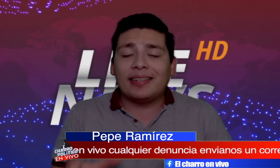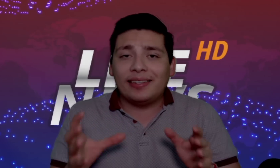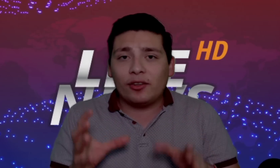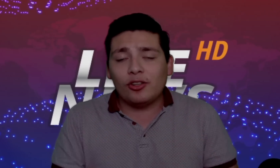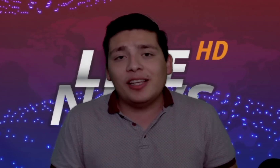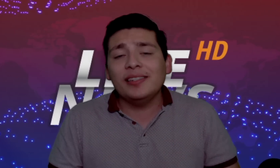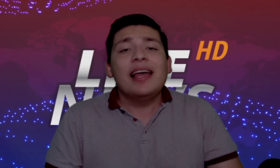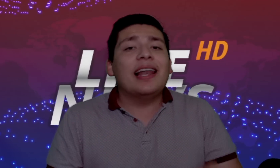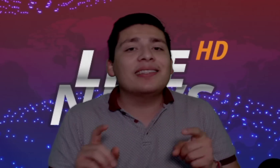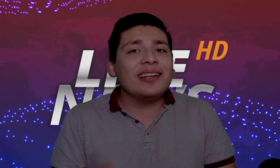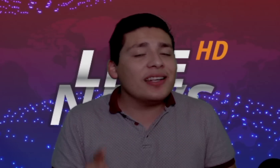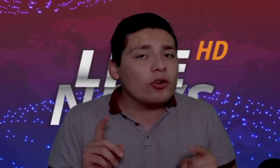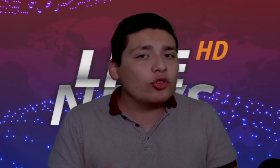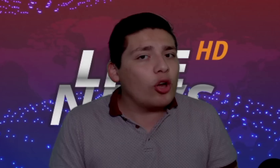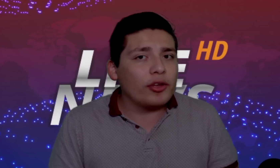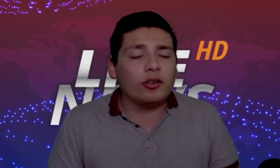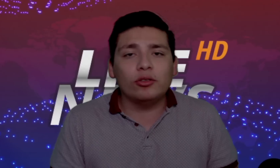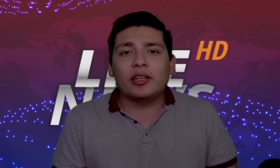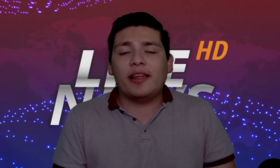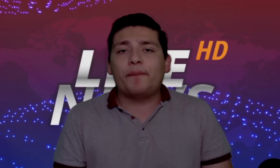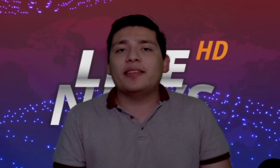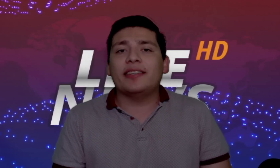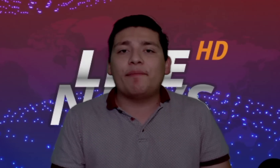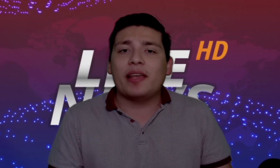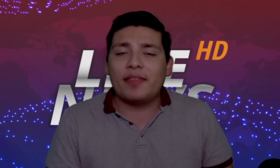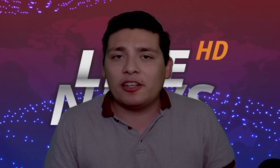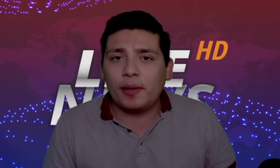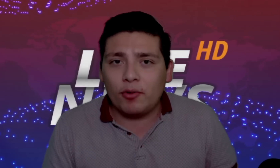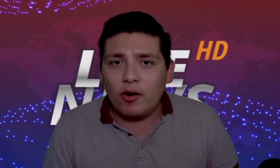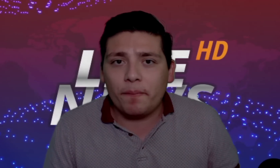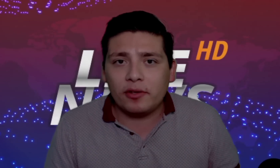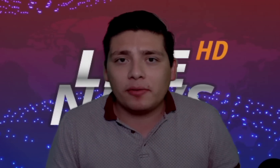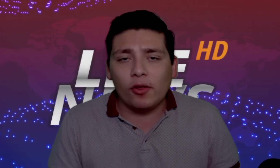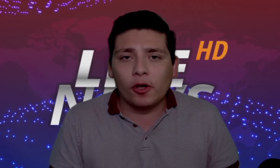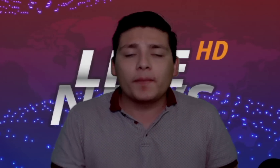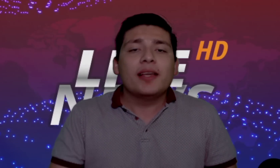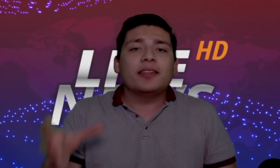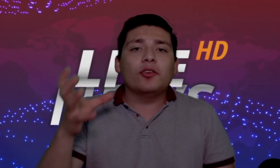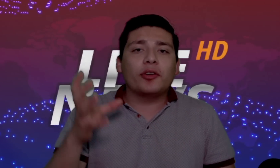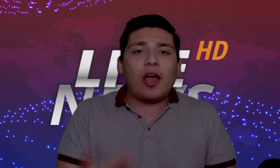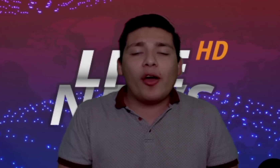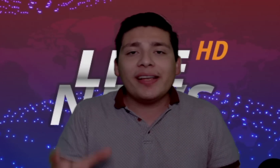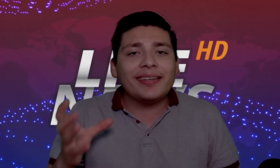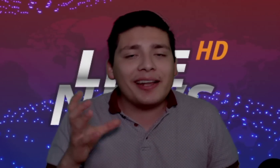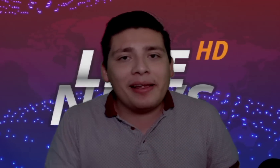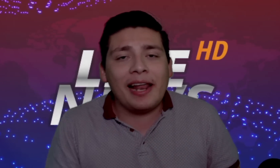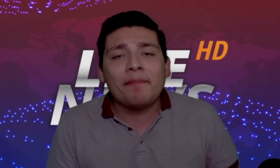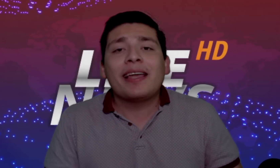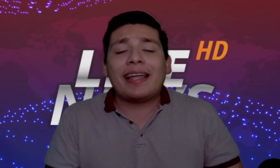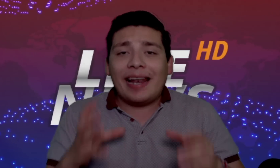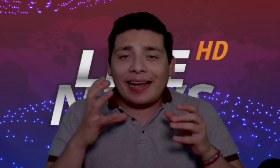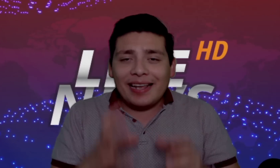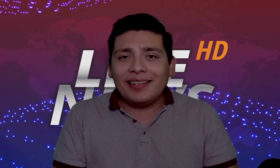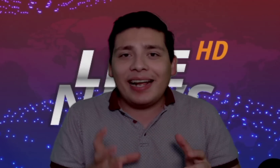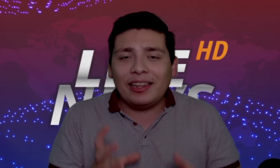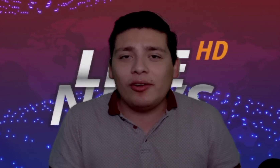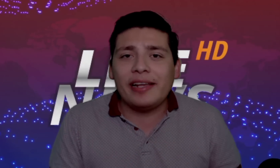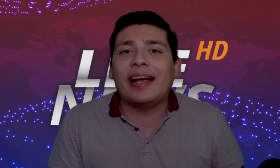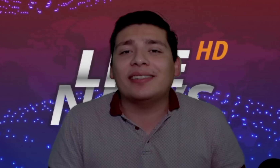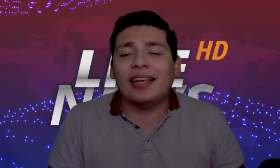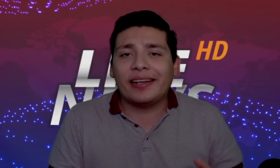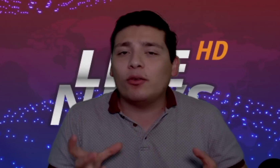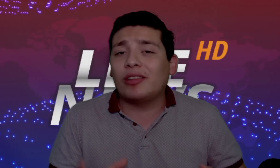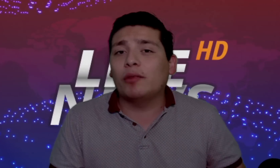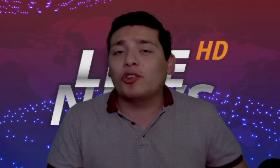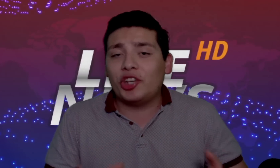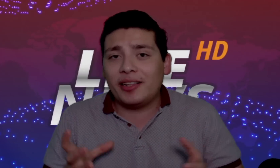a sacerdotes lanzarse con todo en contra del presidente Andrés Manuel López Obrador, sino que ahora se revela que la Iglesia Católica